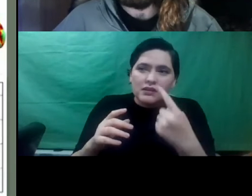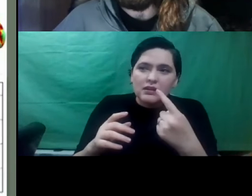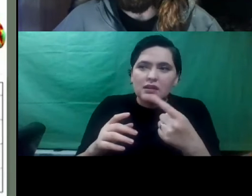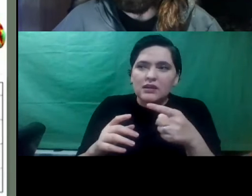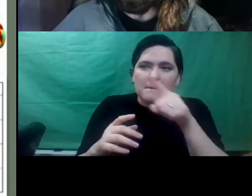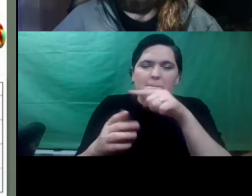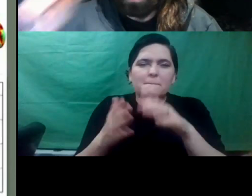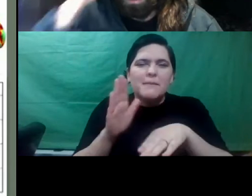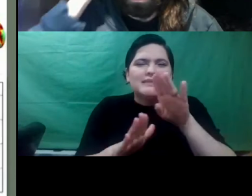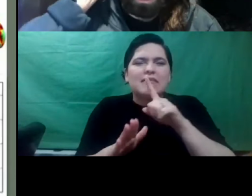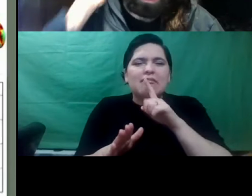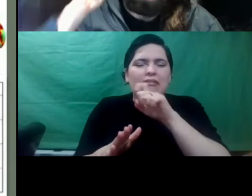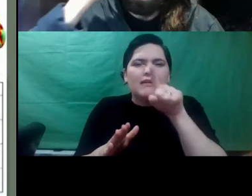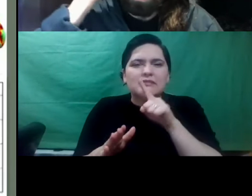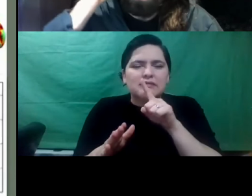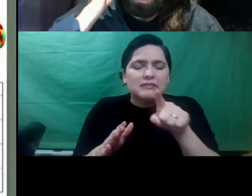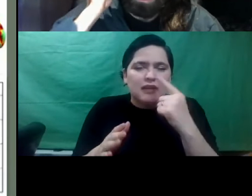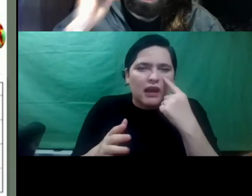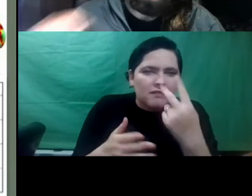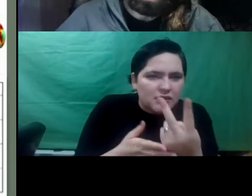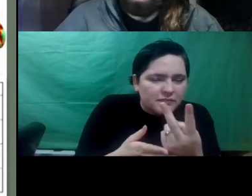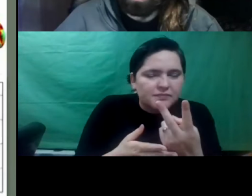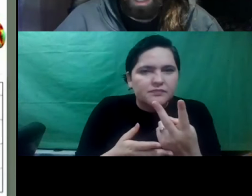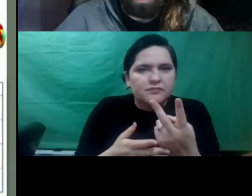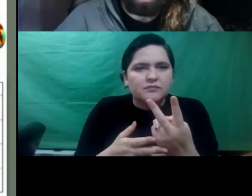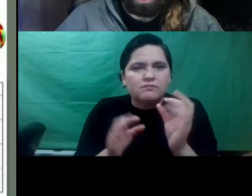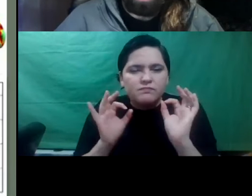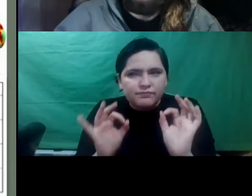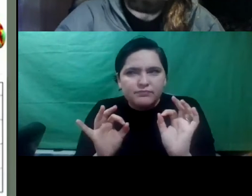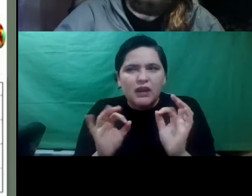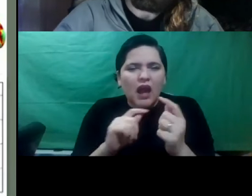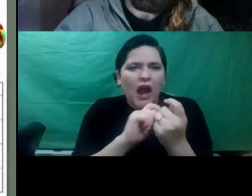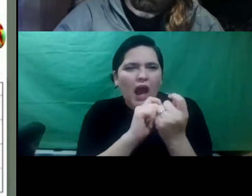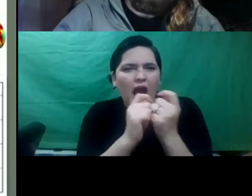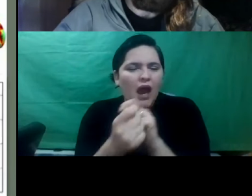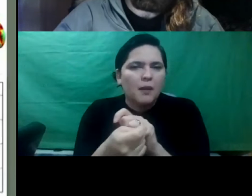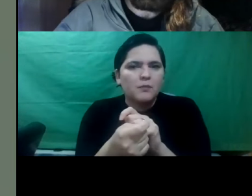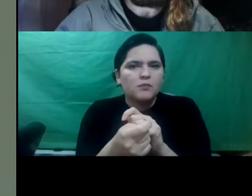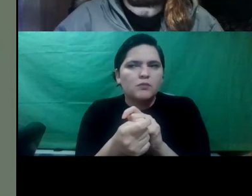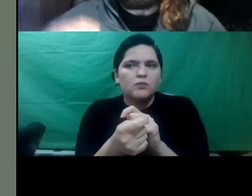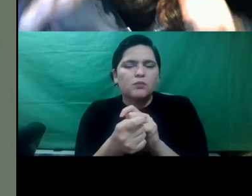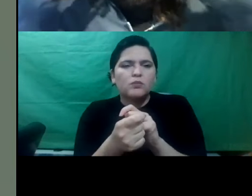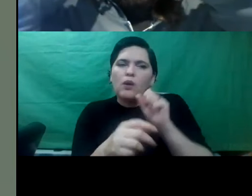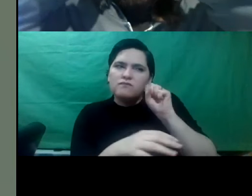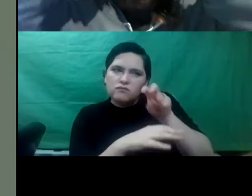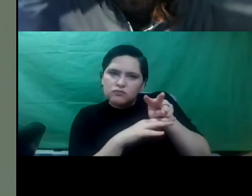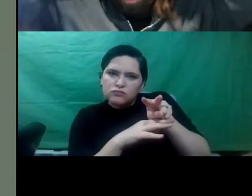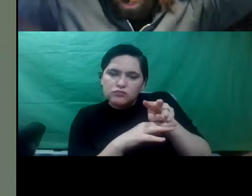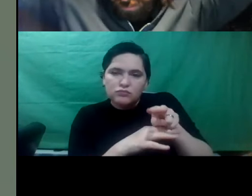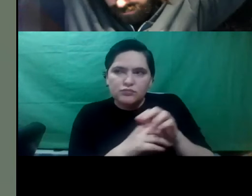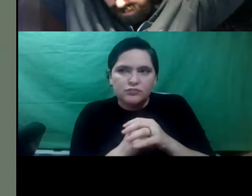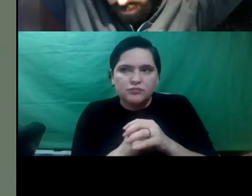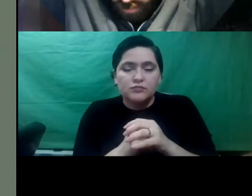donde se verifica que efectivamente hay cambios subjetivos. Entonces, dada